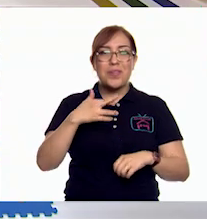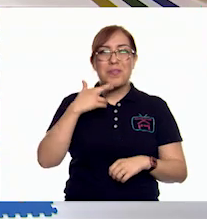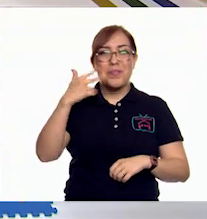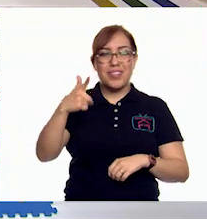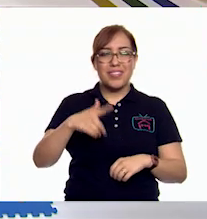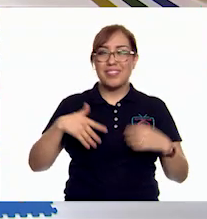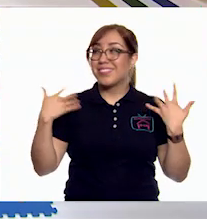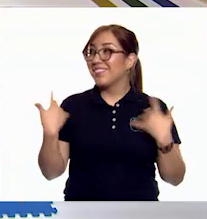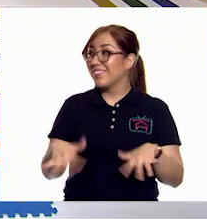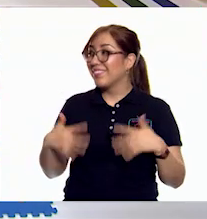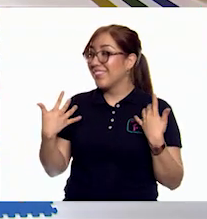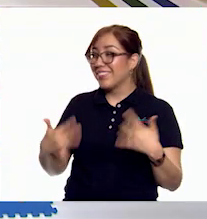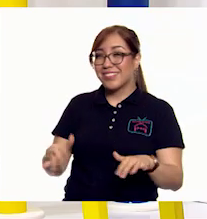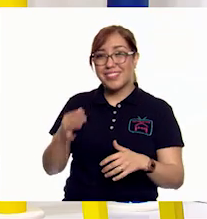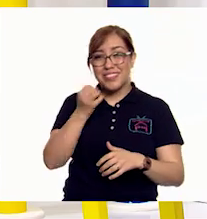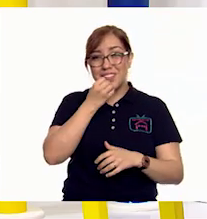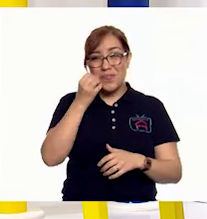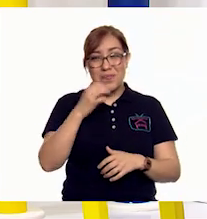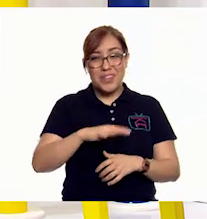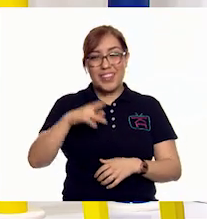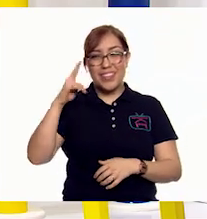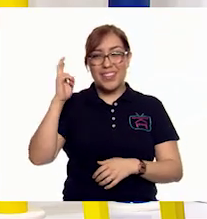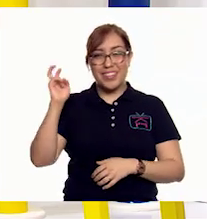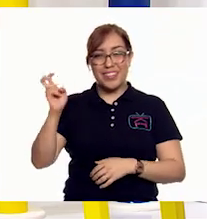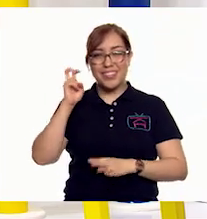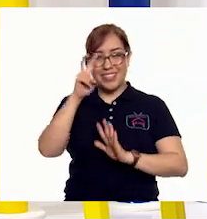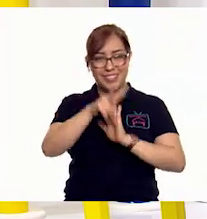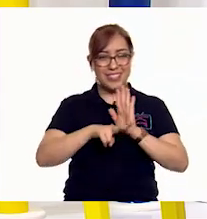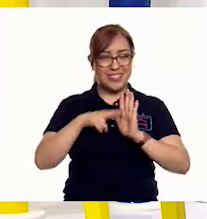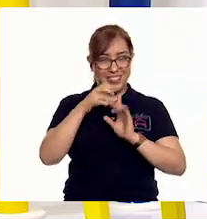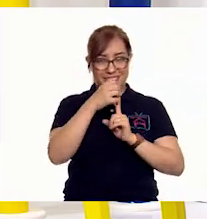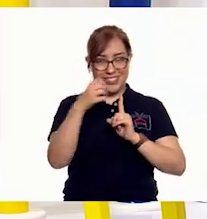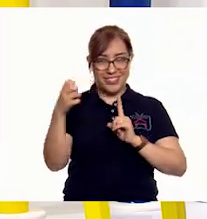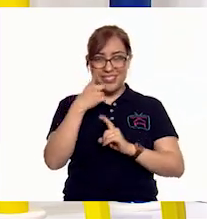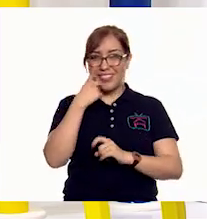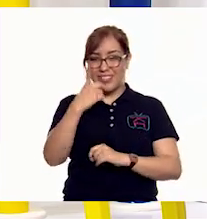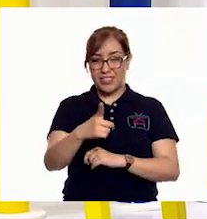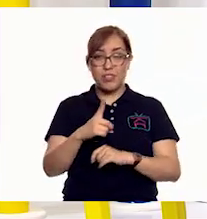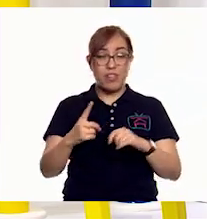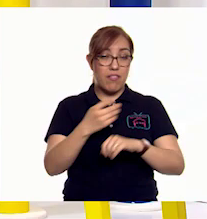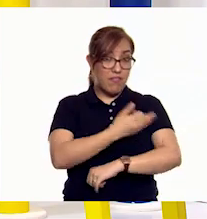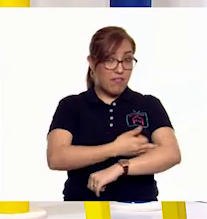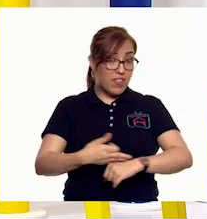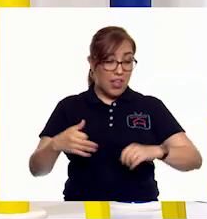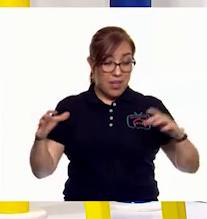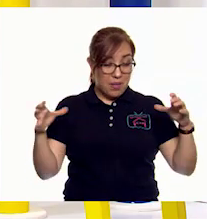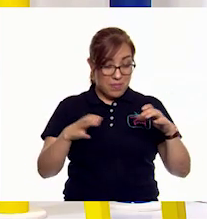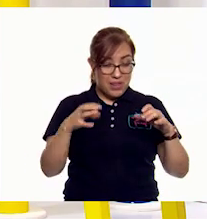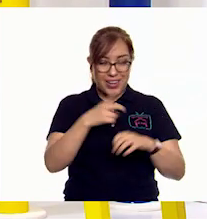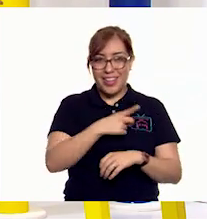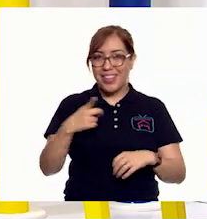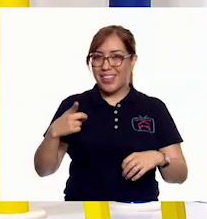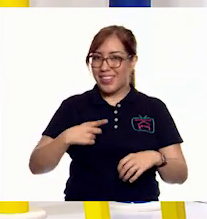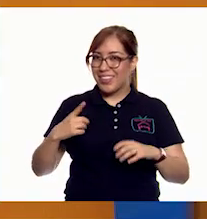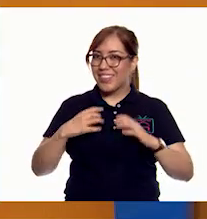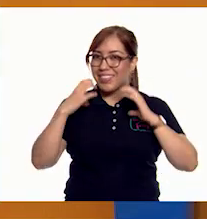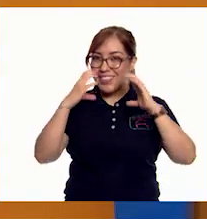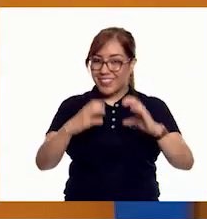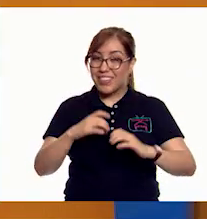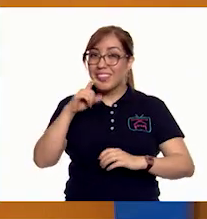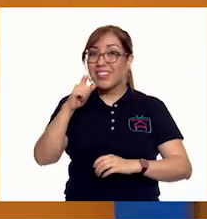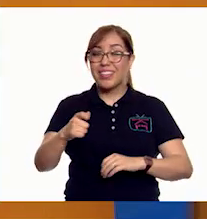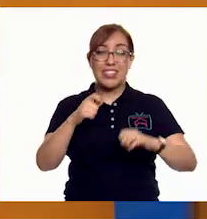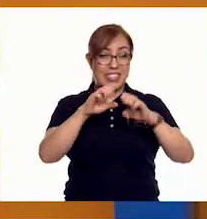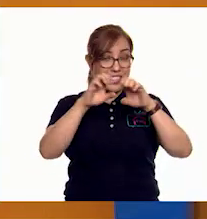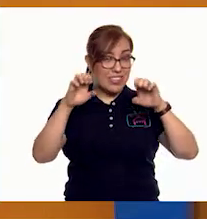Me parece muy importante lo que dijeron. Efectivamente, la familia tiene que cuidarse porque además tu familia es tu equipo en la vida. Así es,